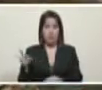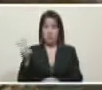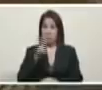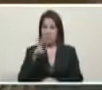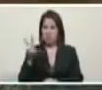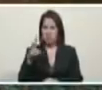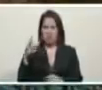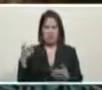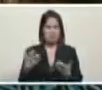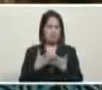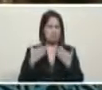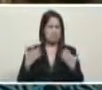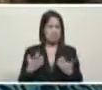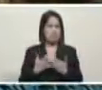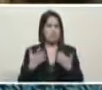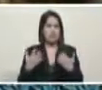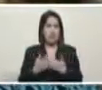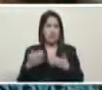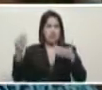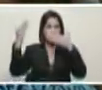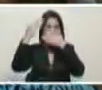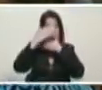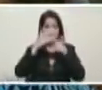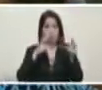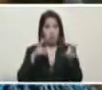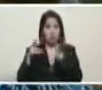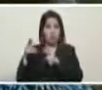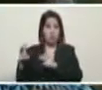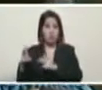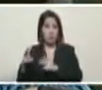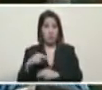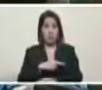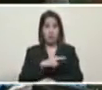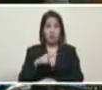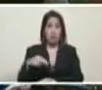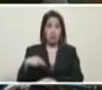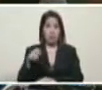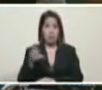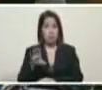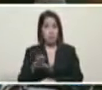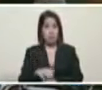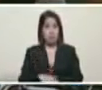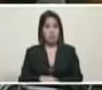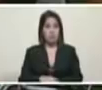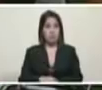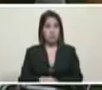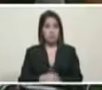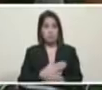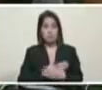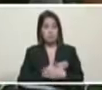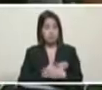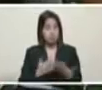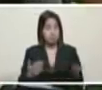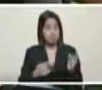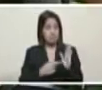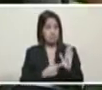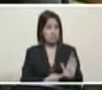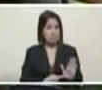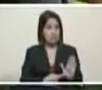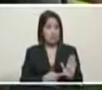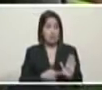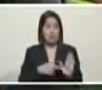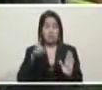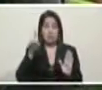por combatir el terrorismo en nuestra nación. Resaltábamos hace pocos minutos que en este hecho